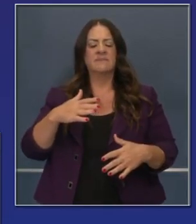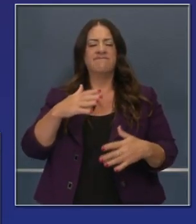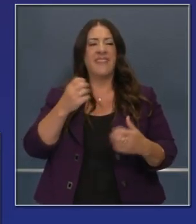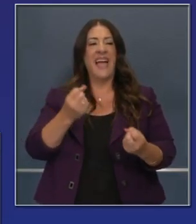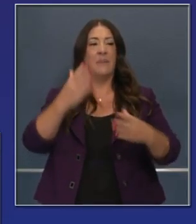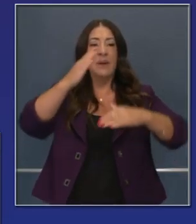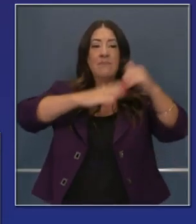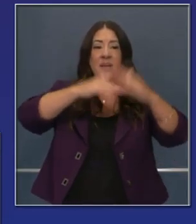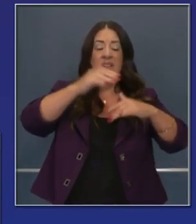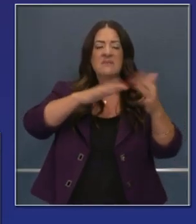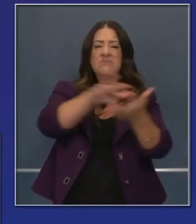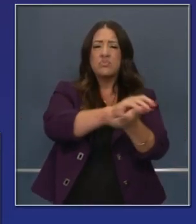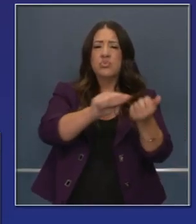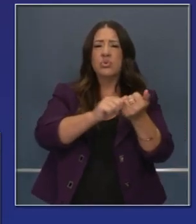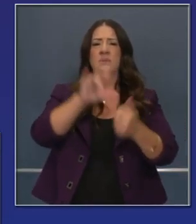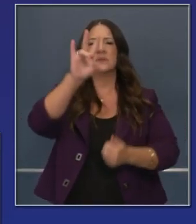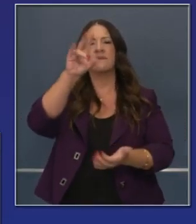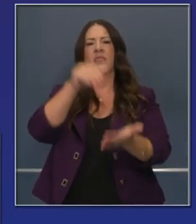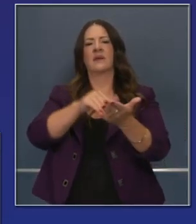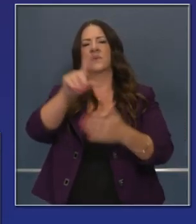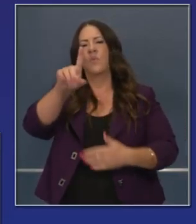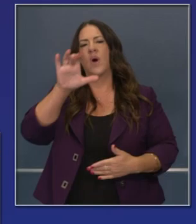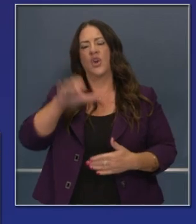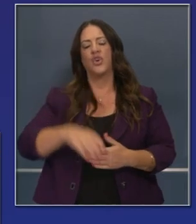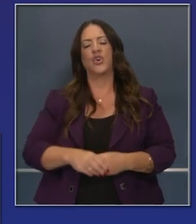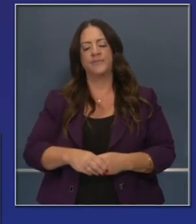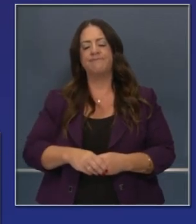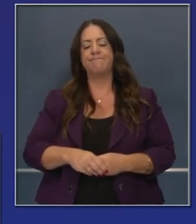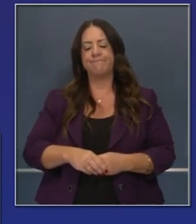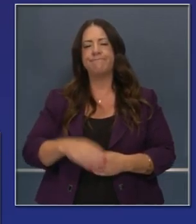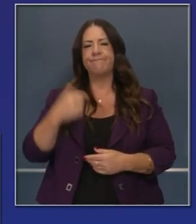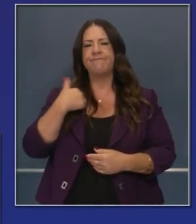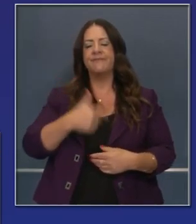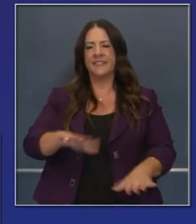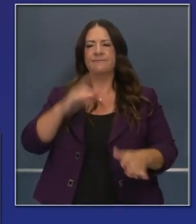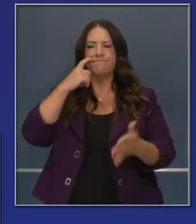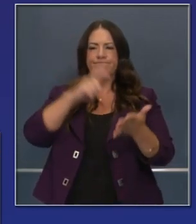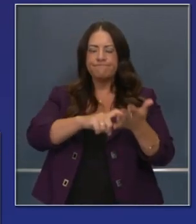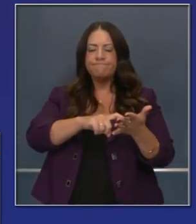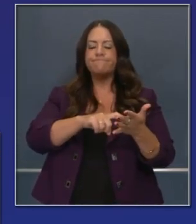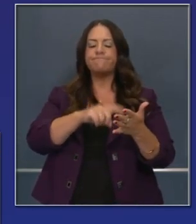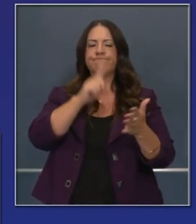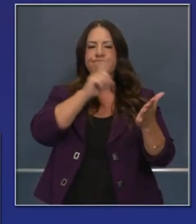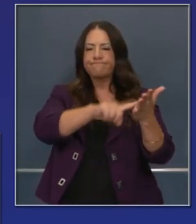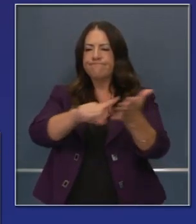supresión. Más de 7.100 estructuras han sido destruidas.